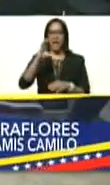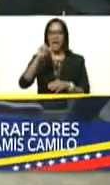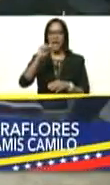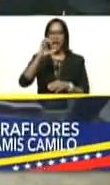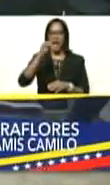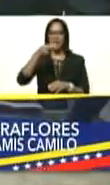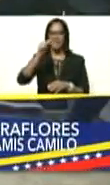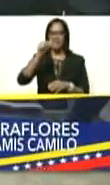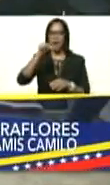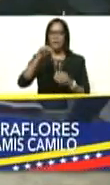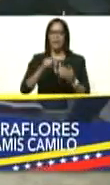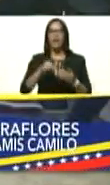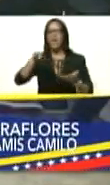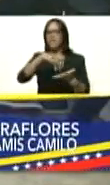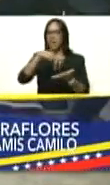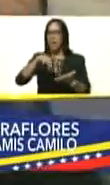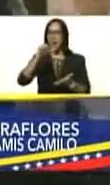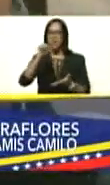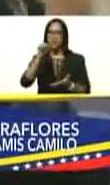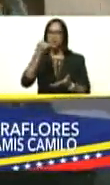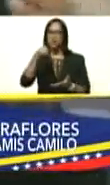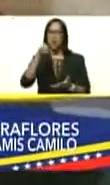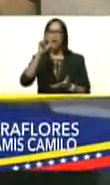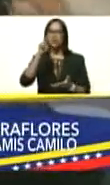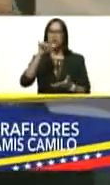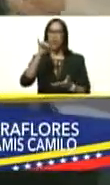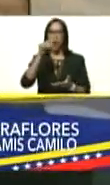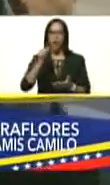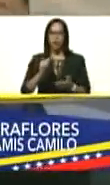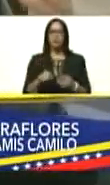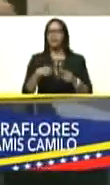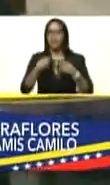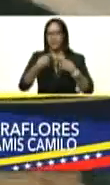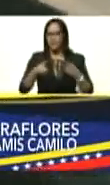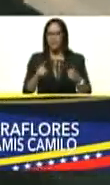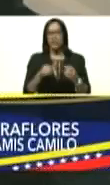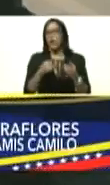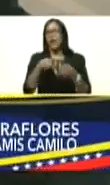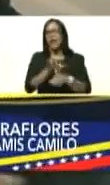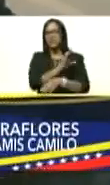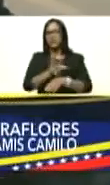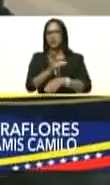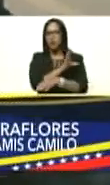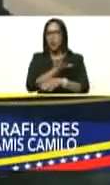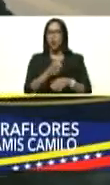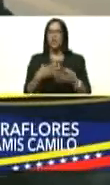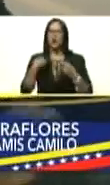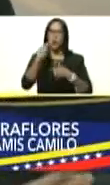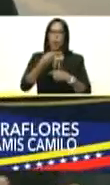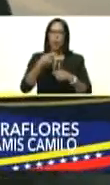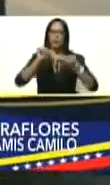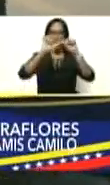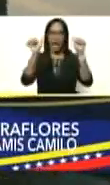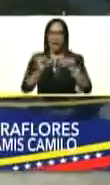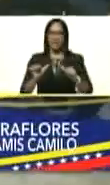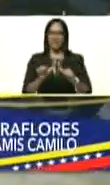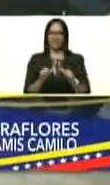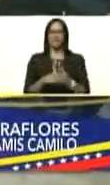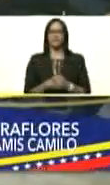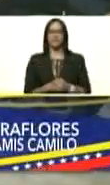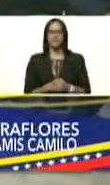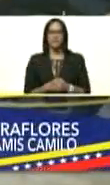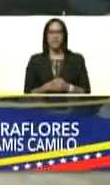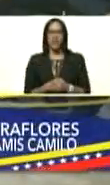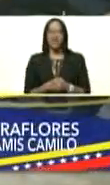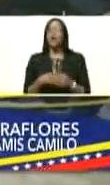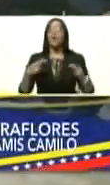El Baile del Suazúa, así como también Me Das Tres Pito, en colaboración con Johnny Ventura y Miriam Cruz.